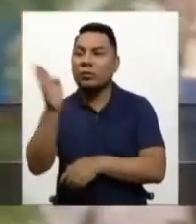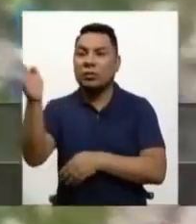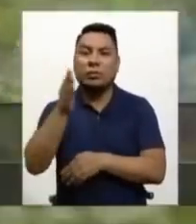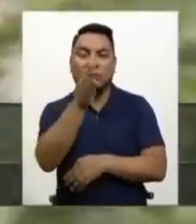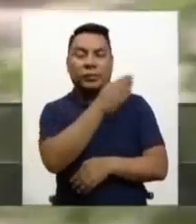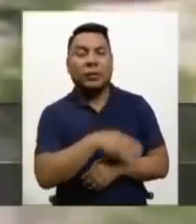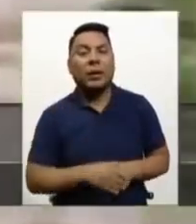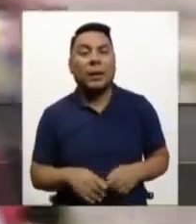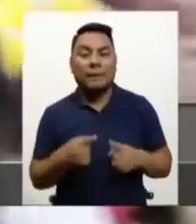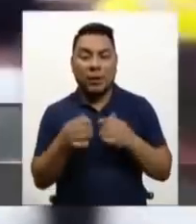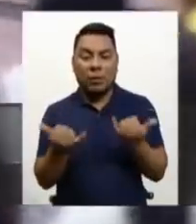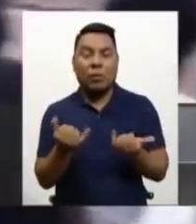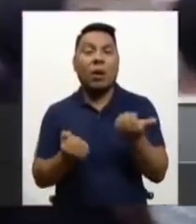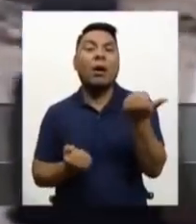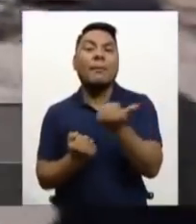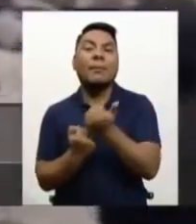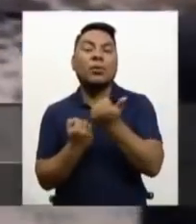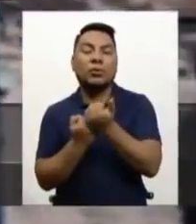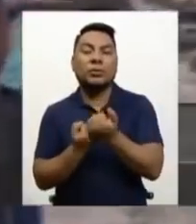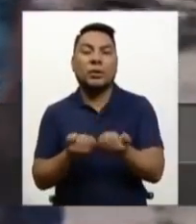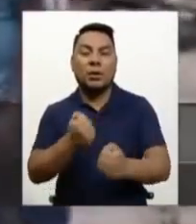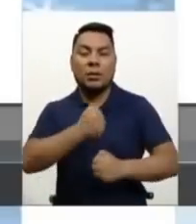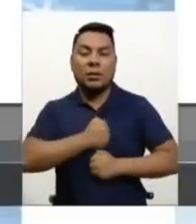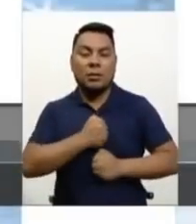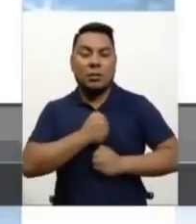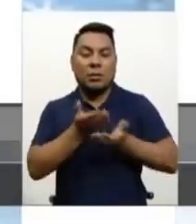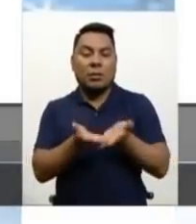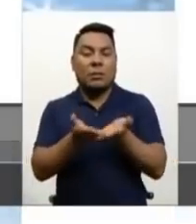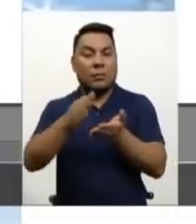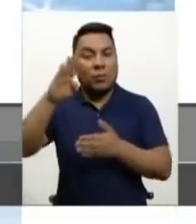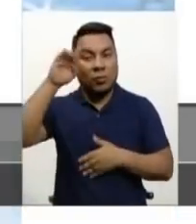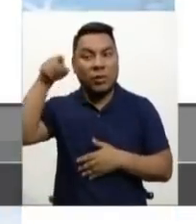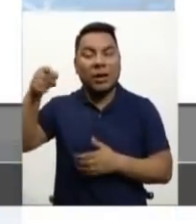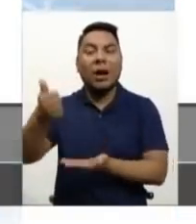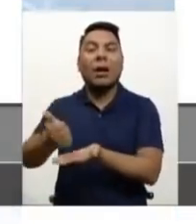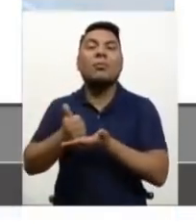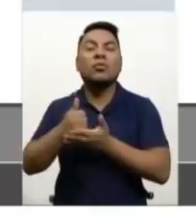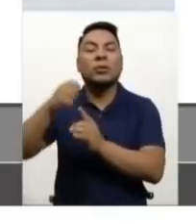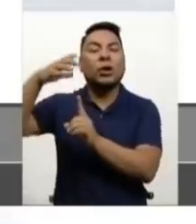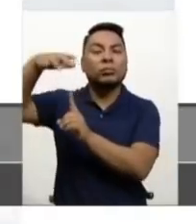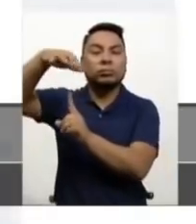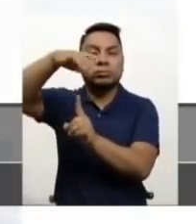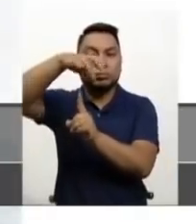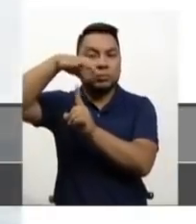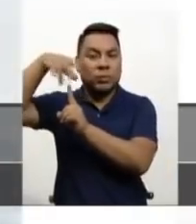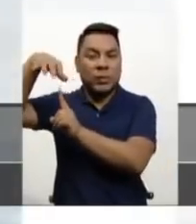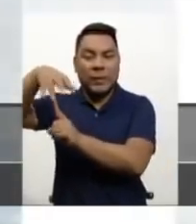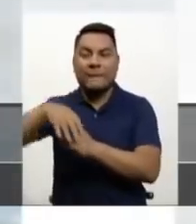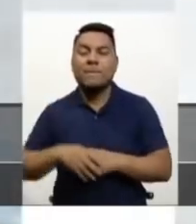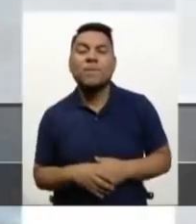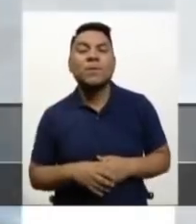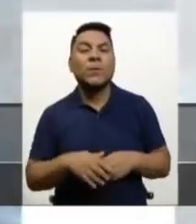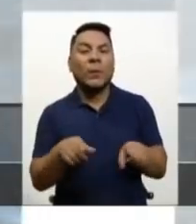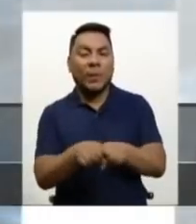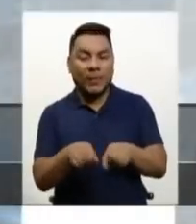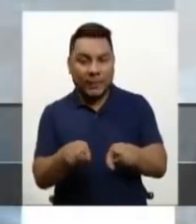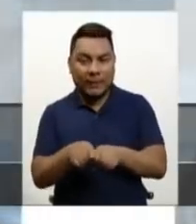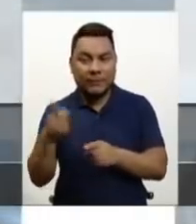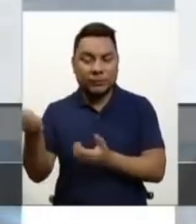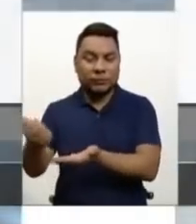estos momentos, con apoyo de la Marina de Guerra del Perú, con un helicóptero del 212 y dos aerodinamizadores por